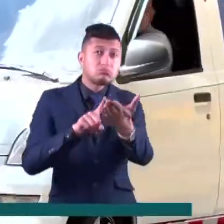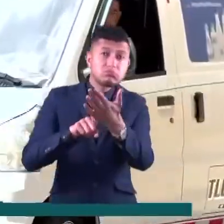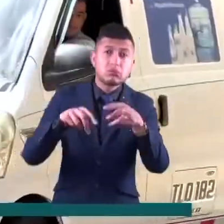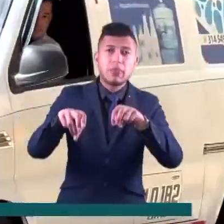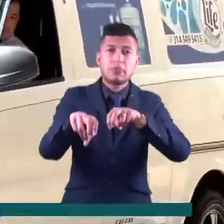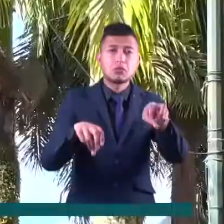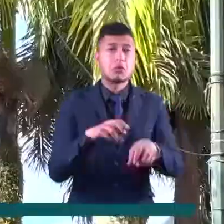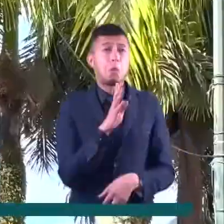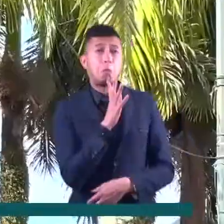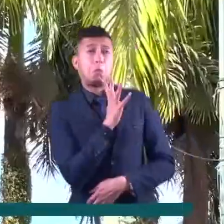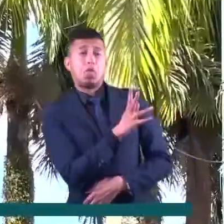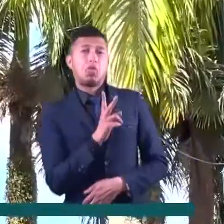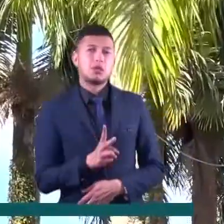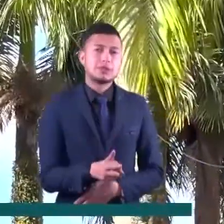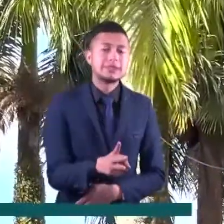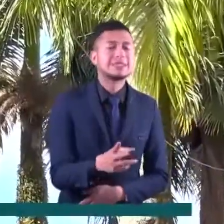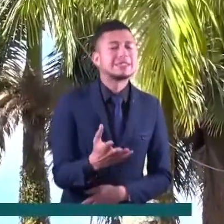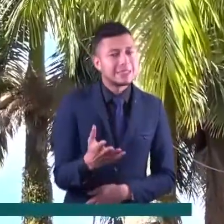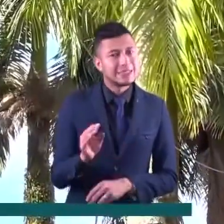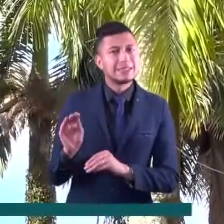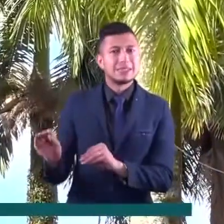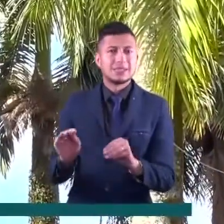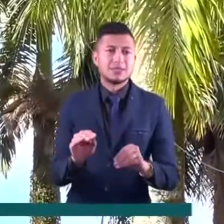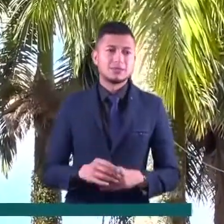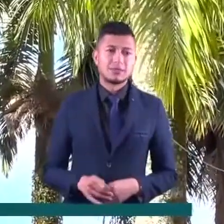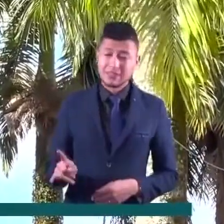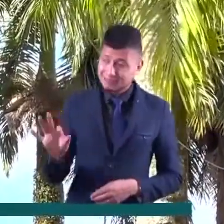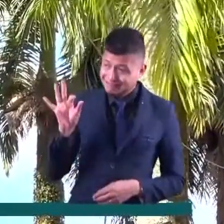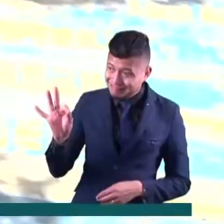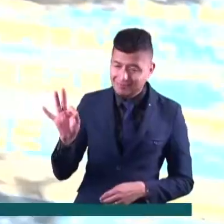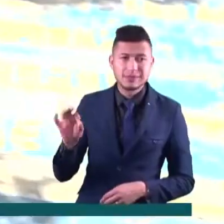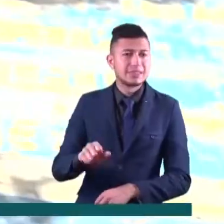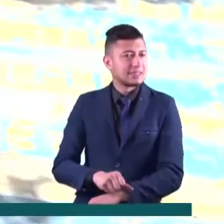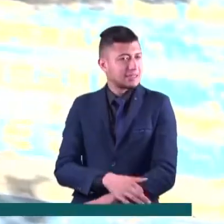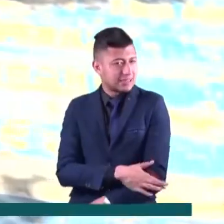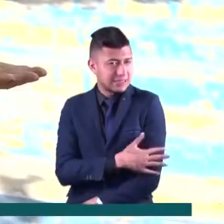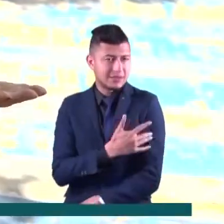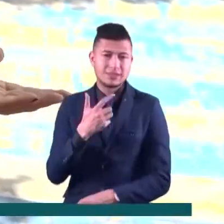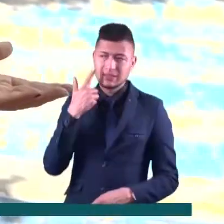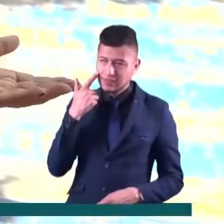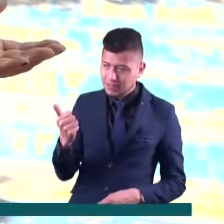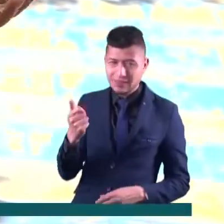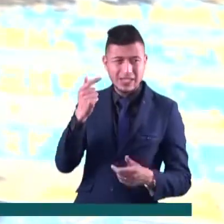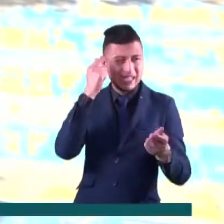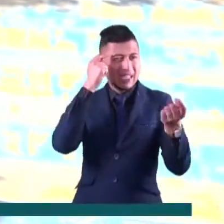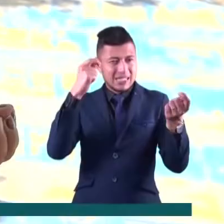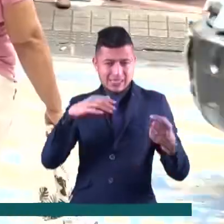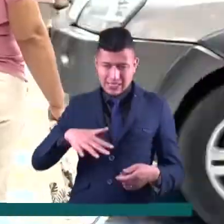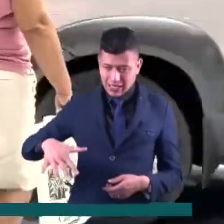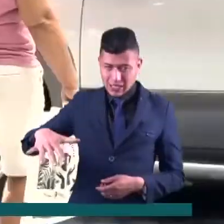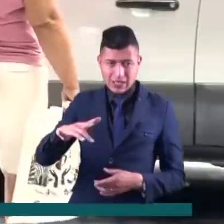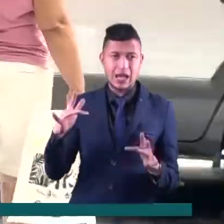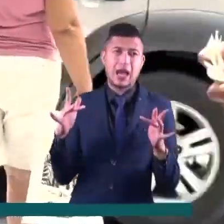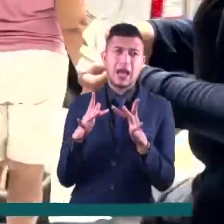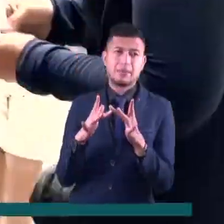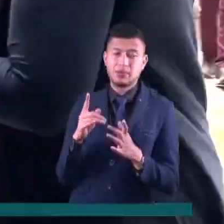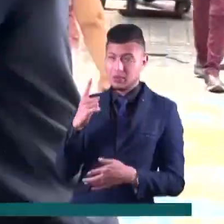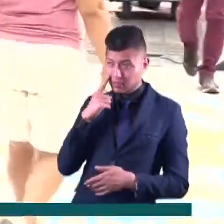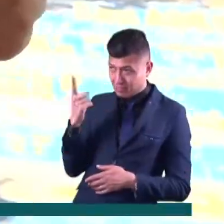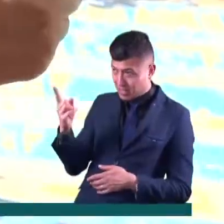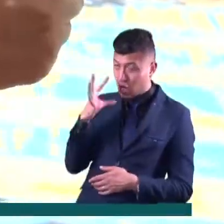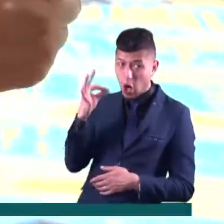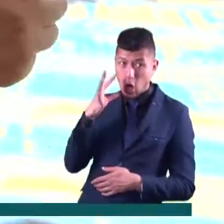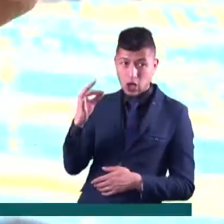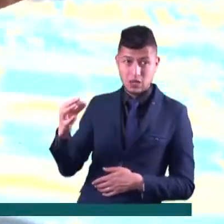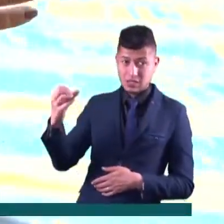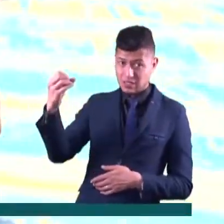las señales para transitar en vía pública. Genial, genial. Es un ejercicio de sensibilización muy estratégico en este punto. Mira